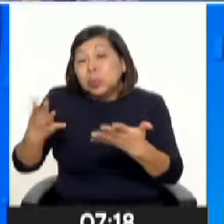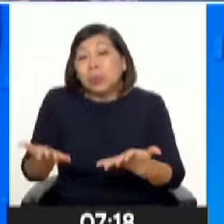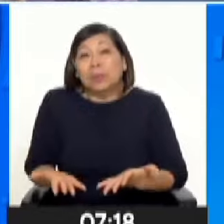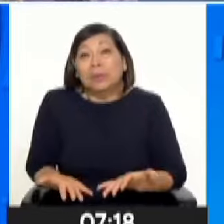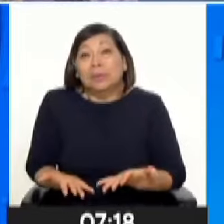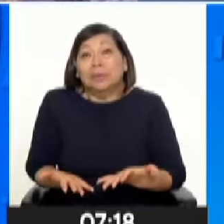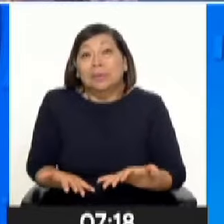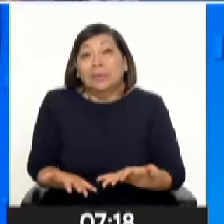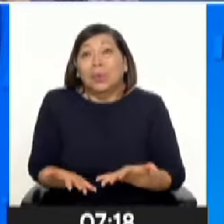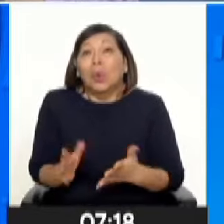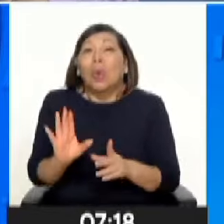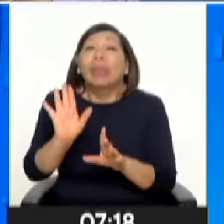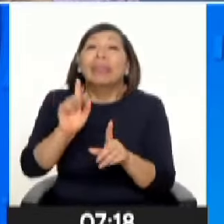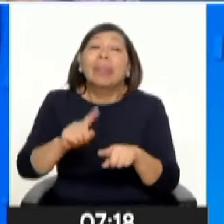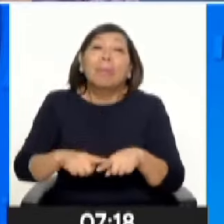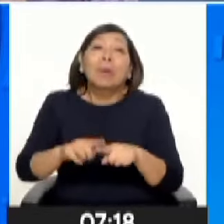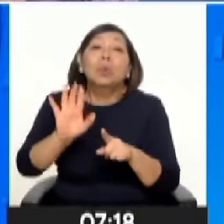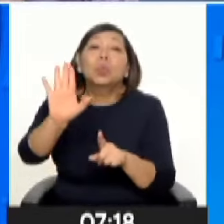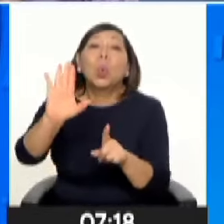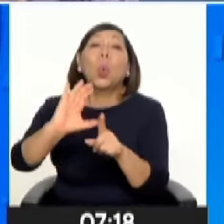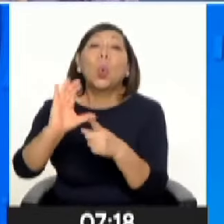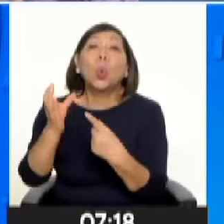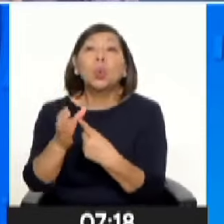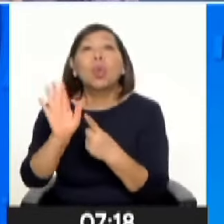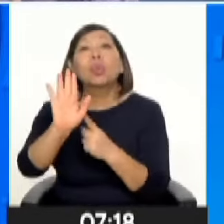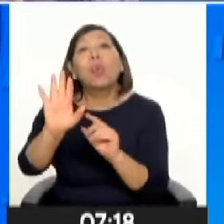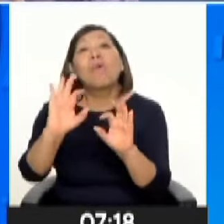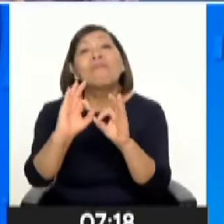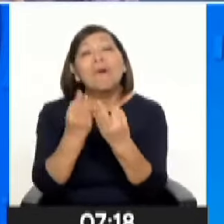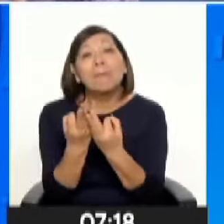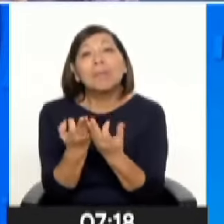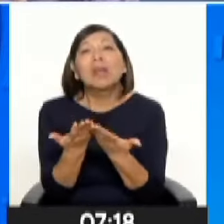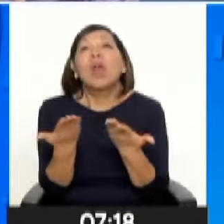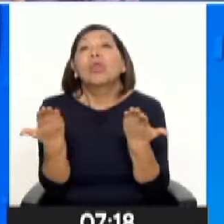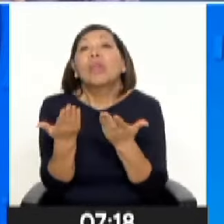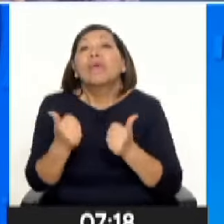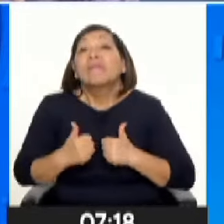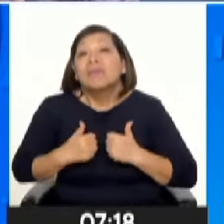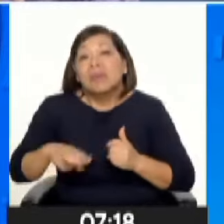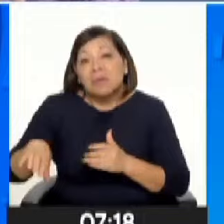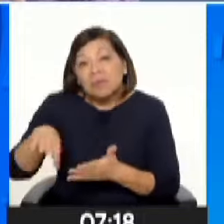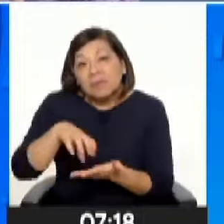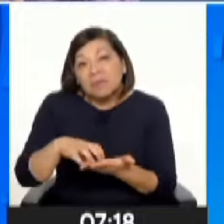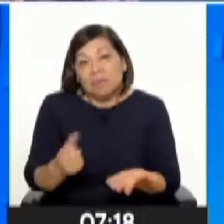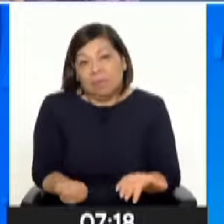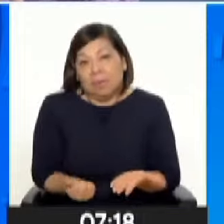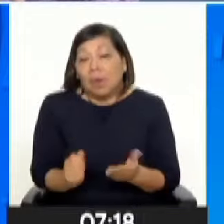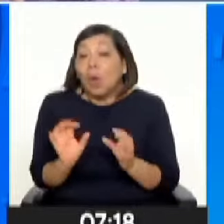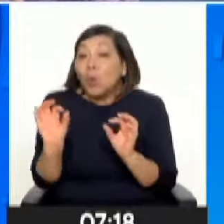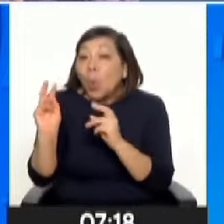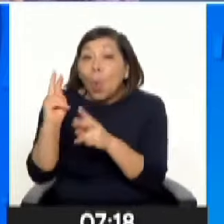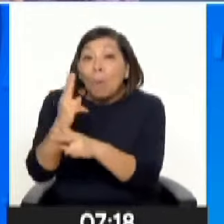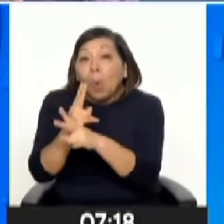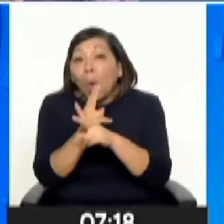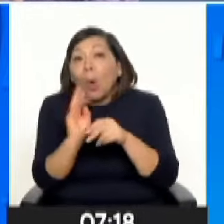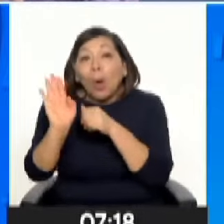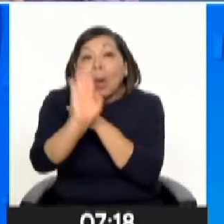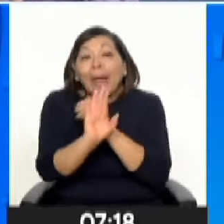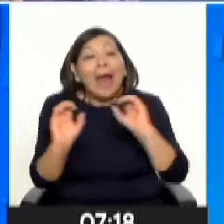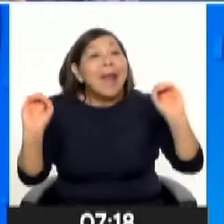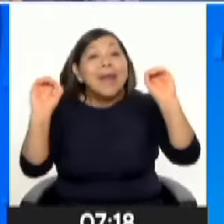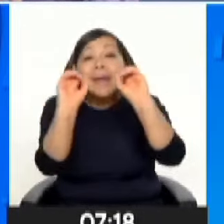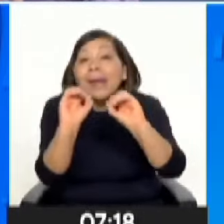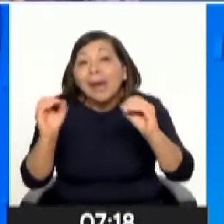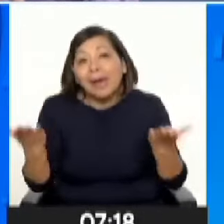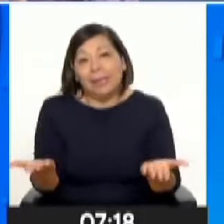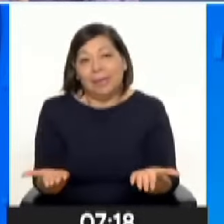desde aspectos culturales, familiares, estructurales, que no protegen a la niñez. Más allá